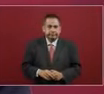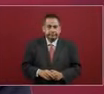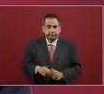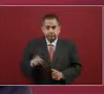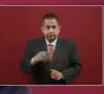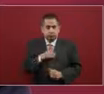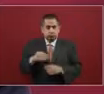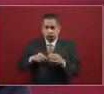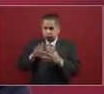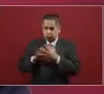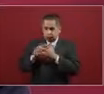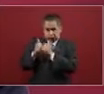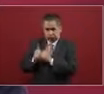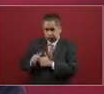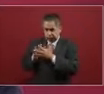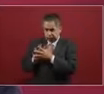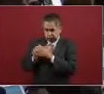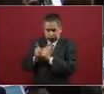Cumplió una condena.